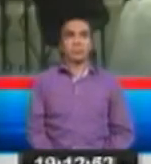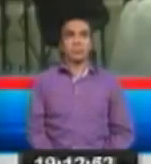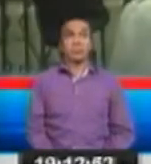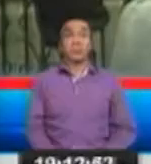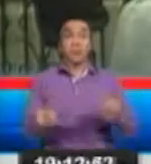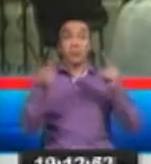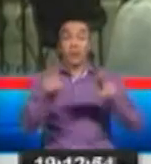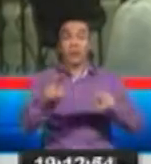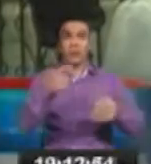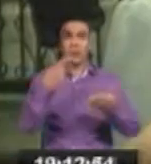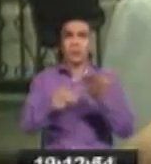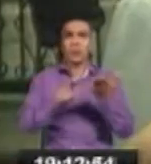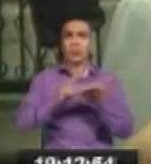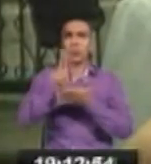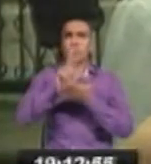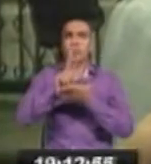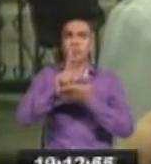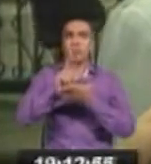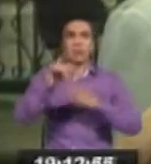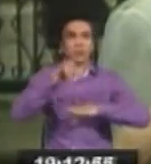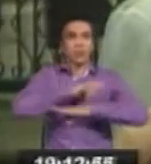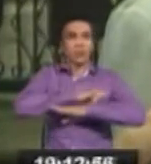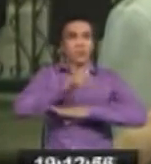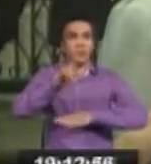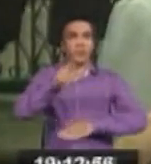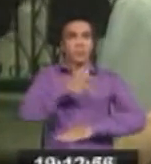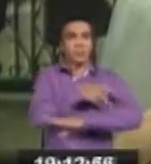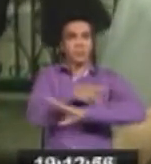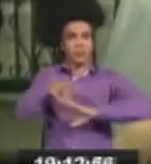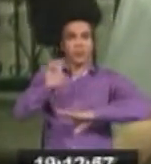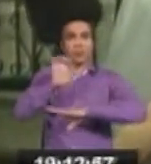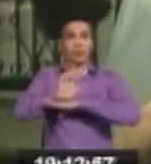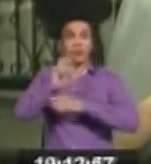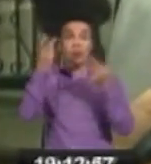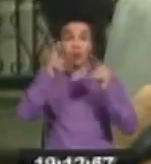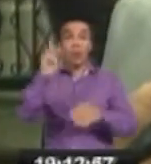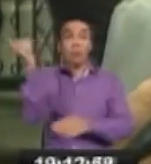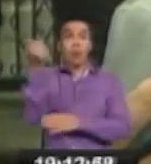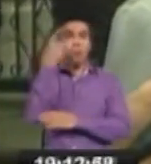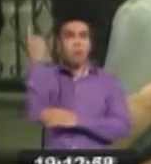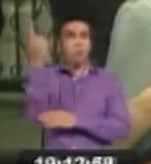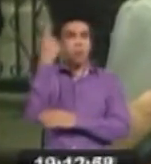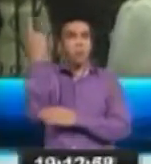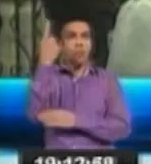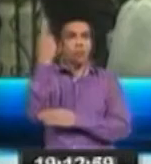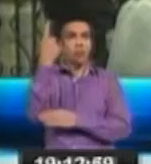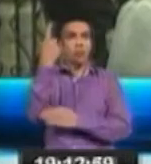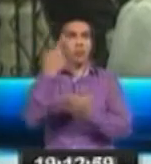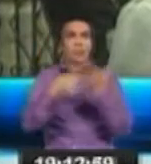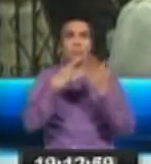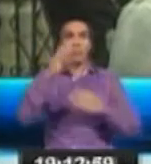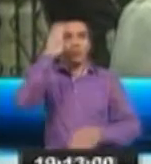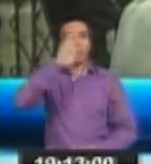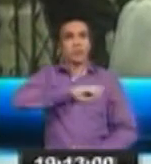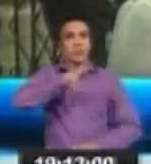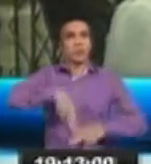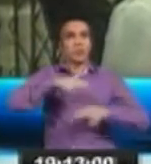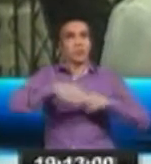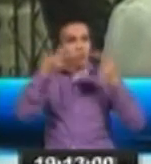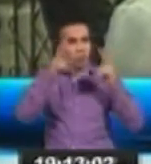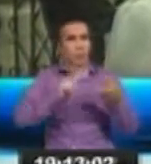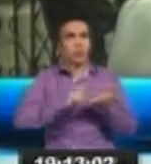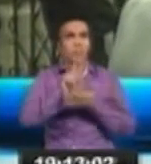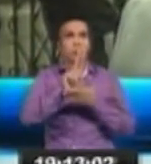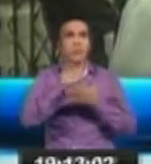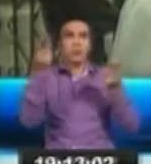También se ha hecho uso de los aviones de Petro Ecuador y de los helicópteros de la Policía Nacional y de